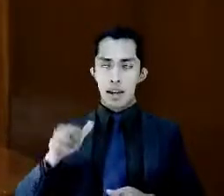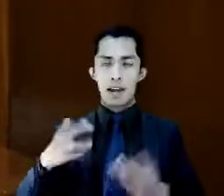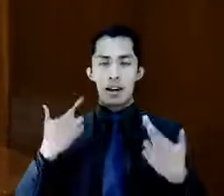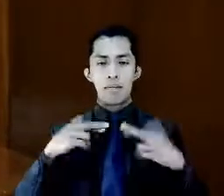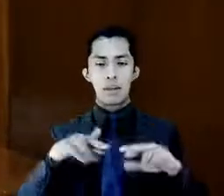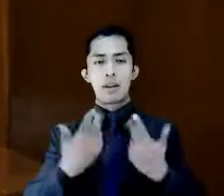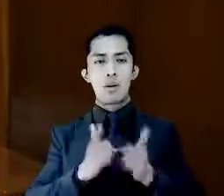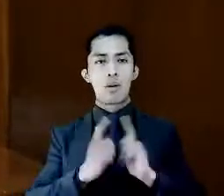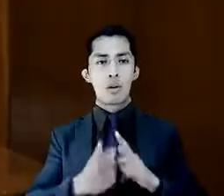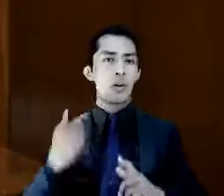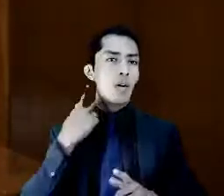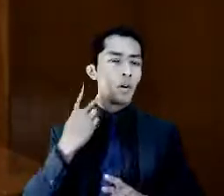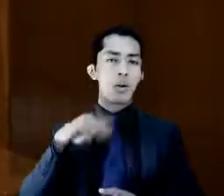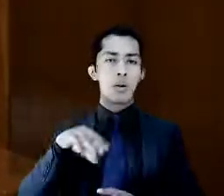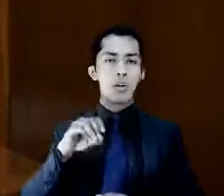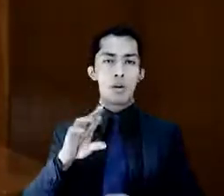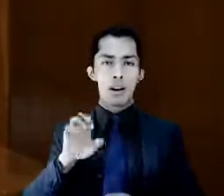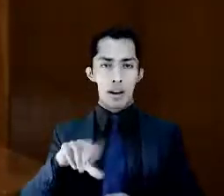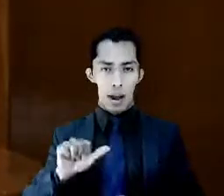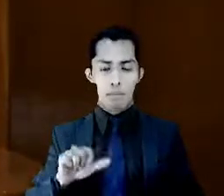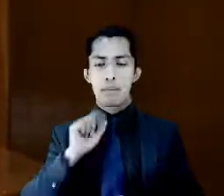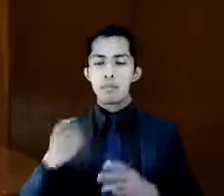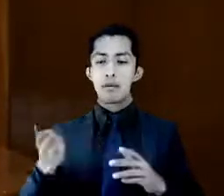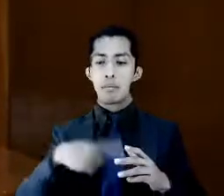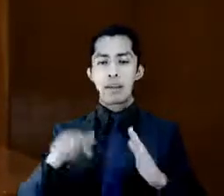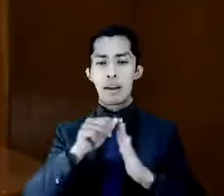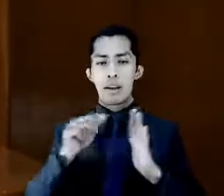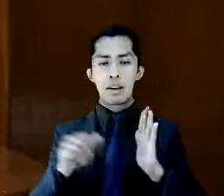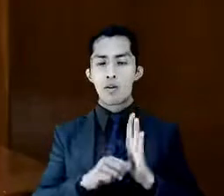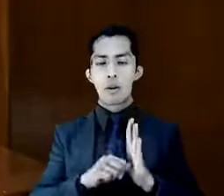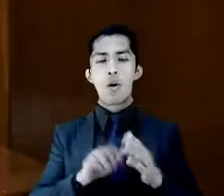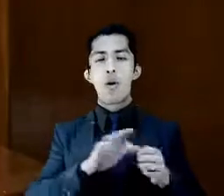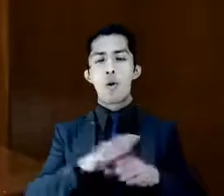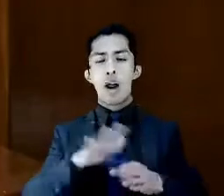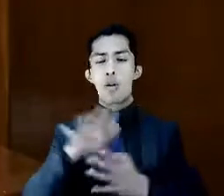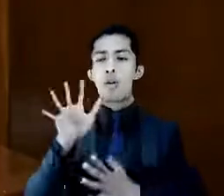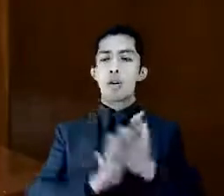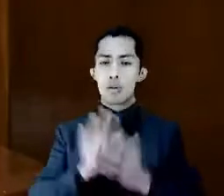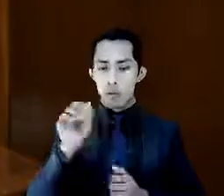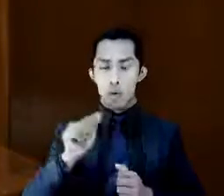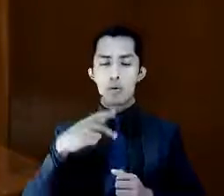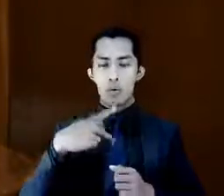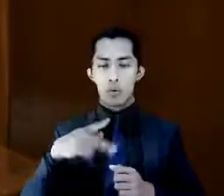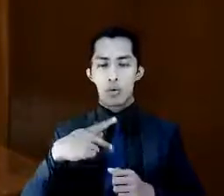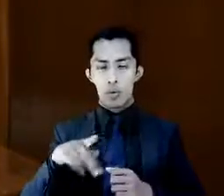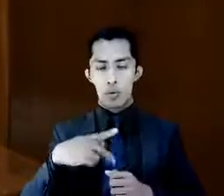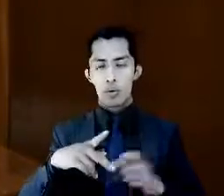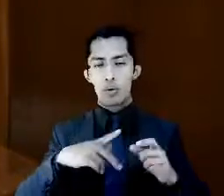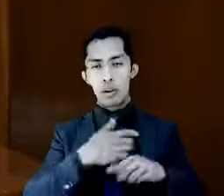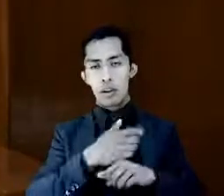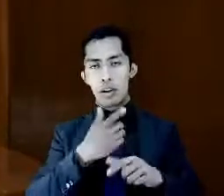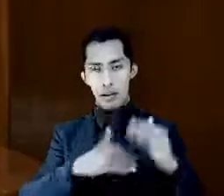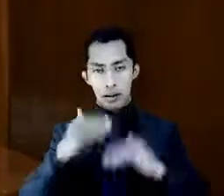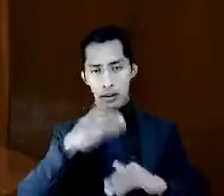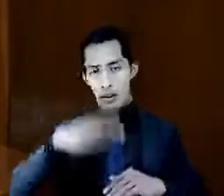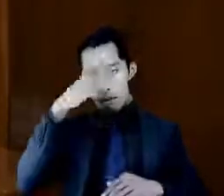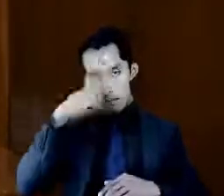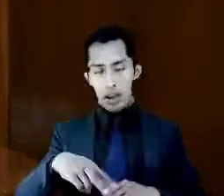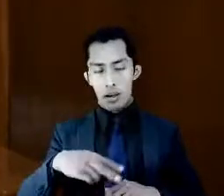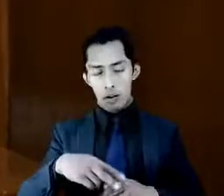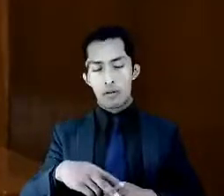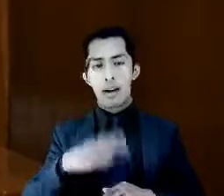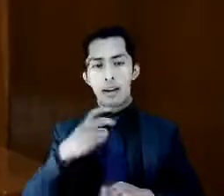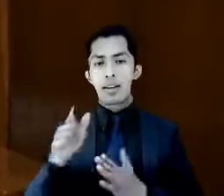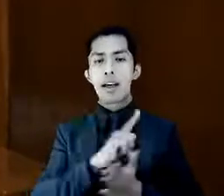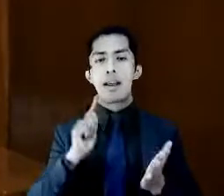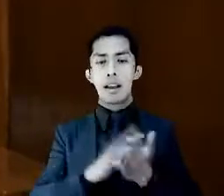del Grupo Parlamentario de Morena y de conformidad con lo establecido por la Constitución Política del Estado Libre y Soberano de México, la